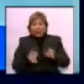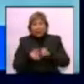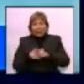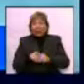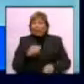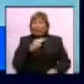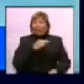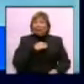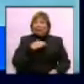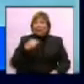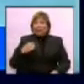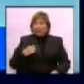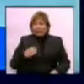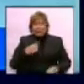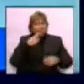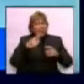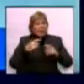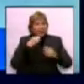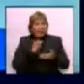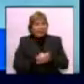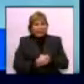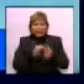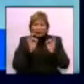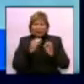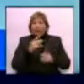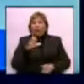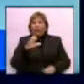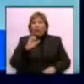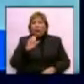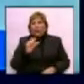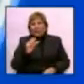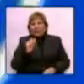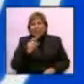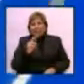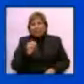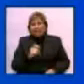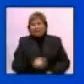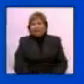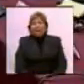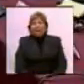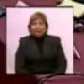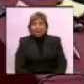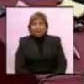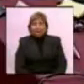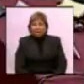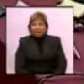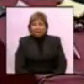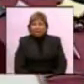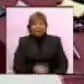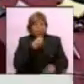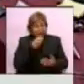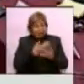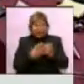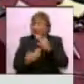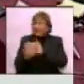de la mesa directiva encabezada por el titular del legislativo, Luis Galarreta. Tenemos el informe. Bueno, muy buenos